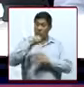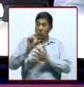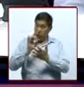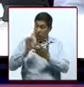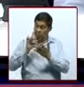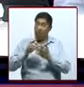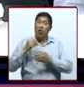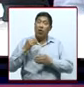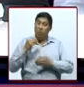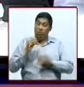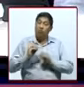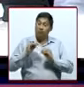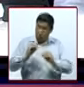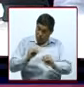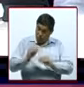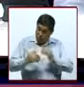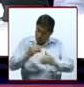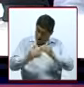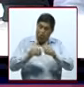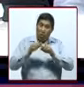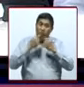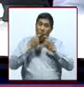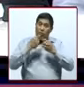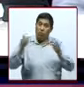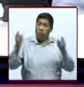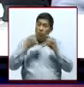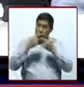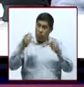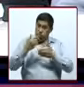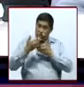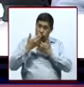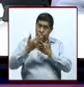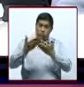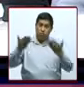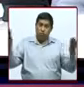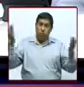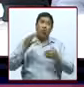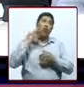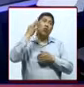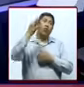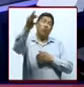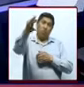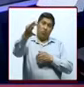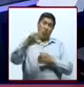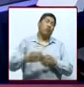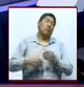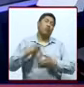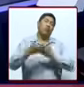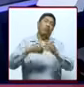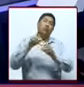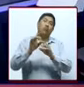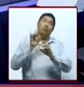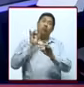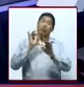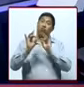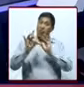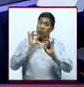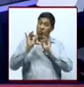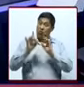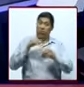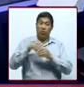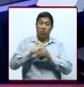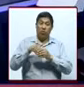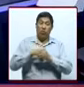implementar de forma progresiva un sistema de difusión de resultados preliminares en los futuros procesos electorales que permita contar